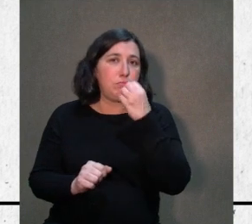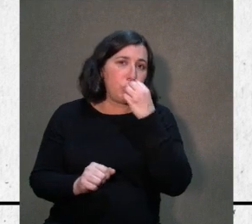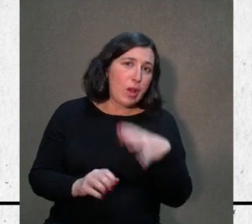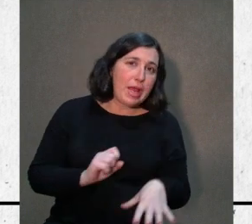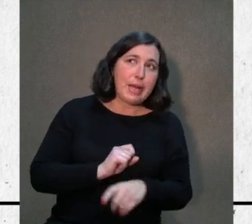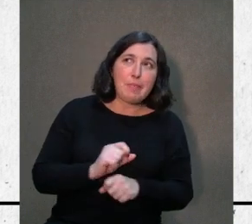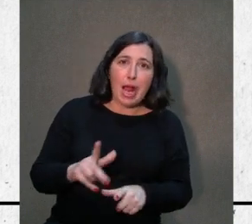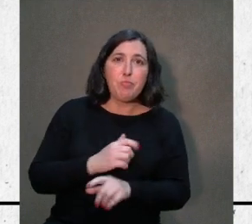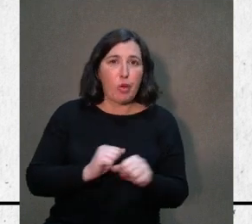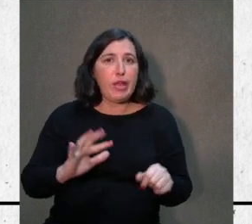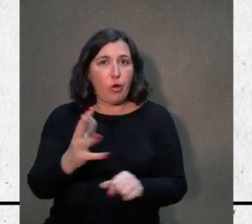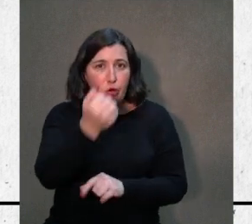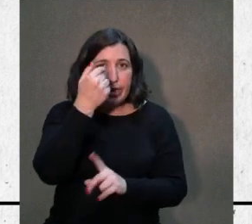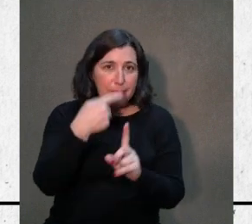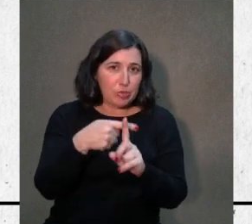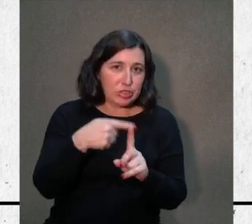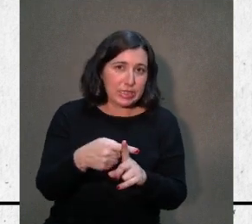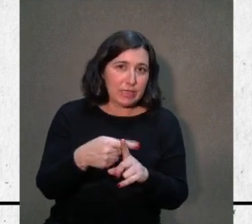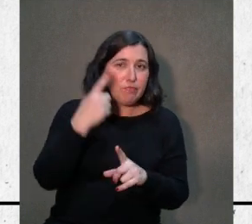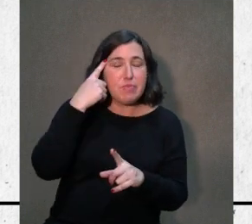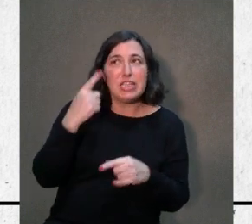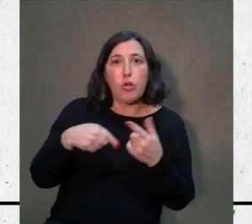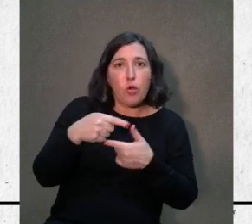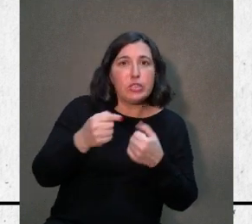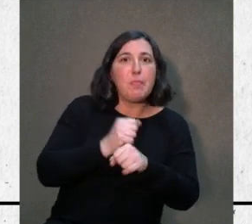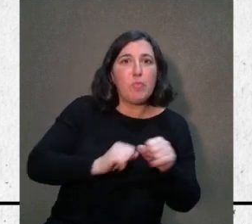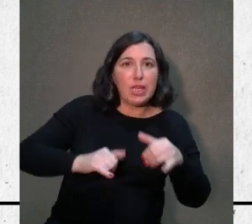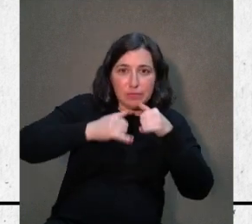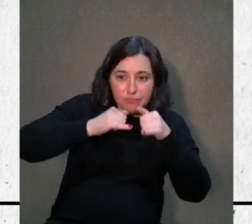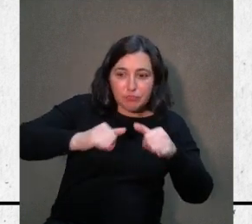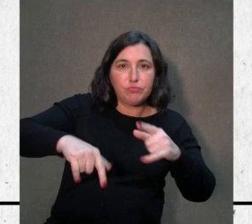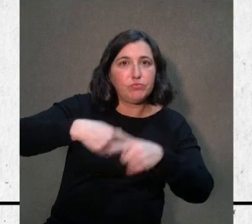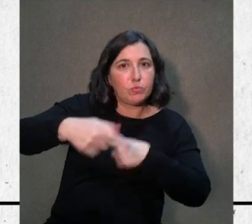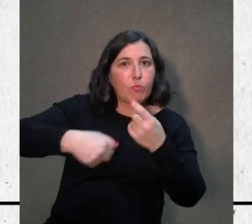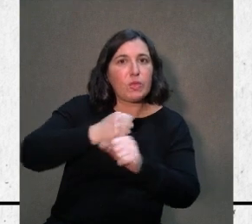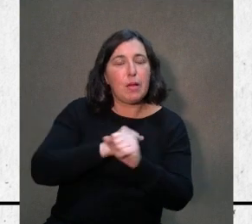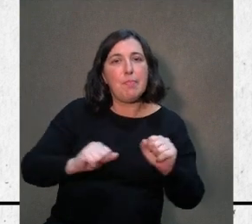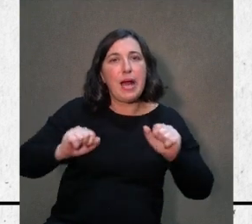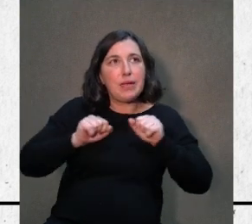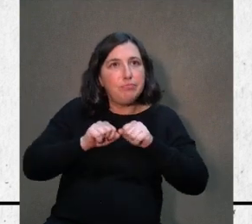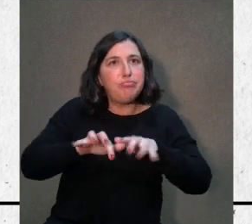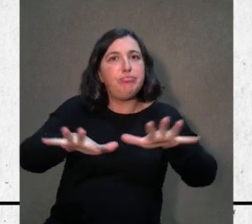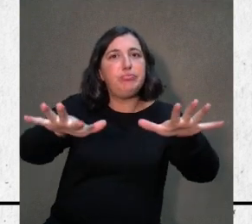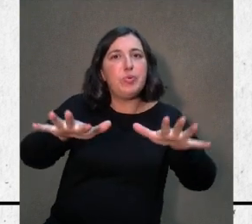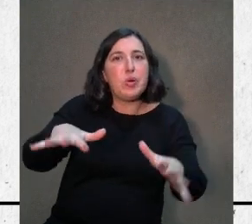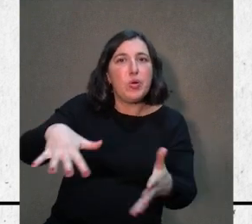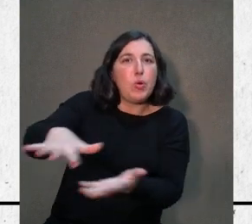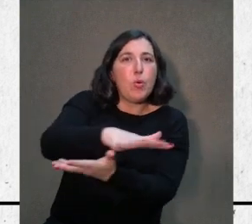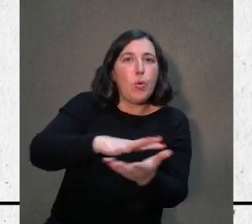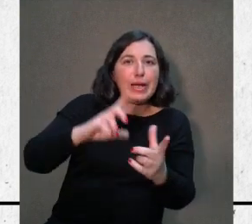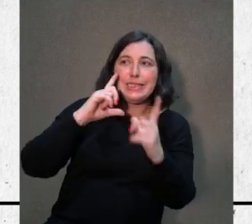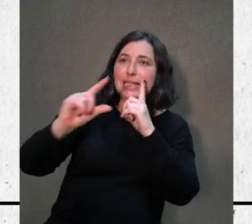pueden sacar cosas buenas, seguramente se puedan implementar y sobre todo para llegar a lugares más